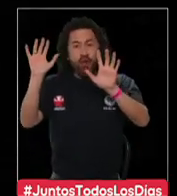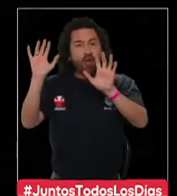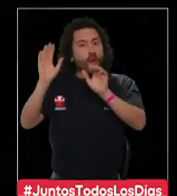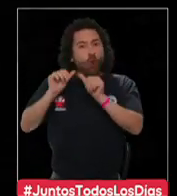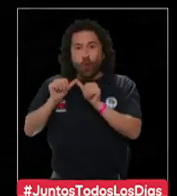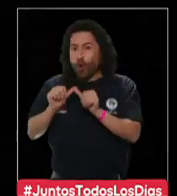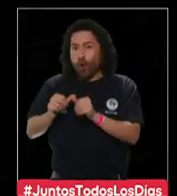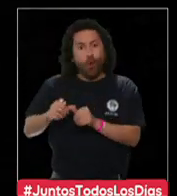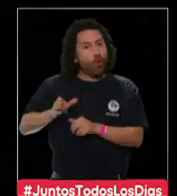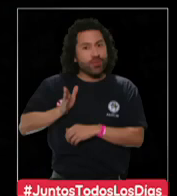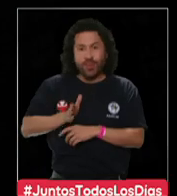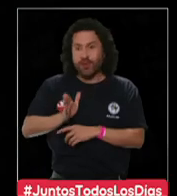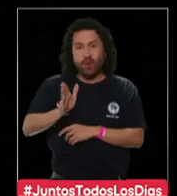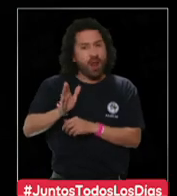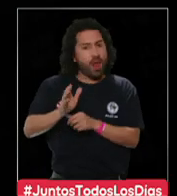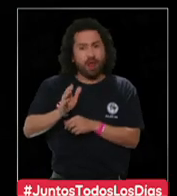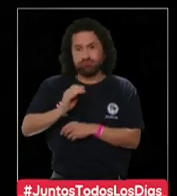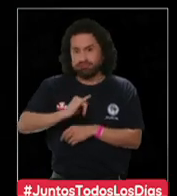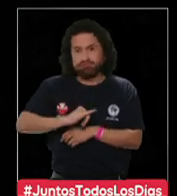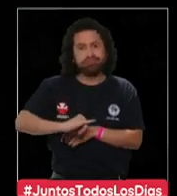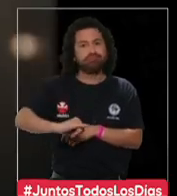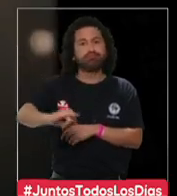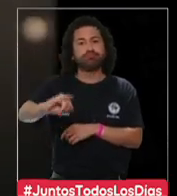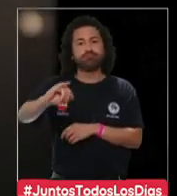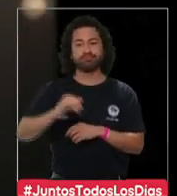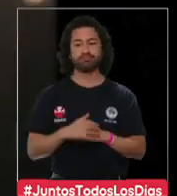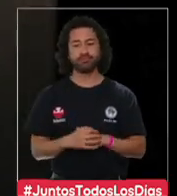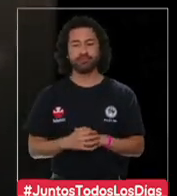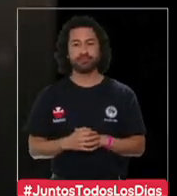brillando para siempre.